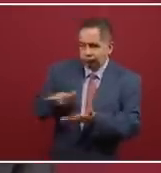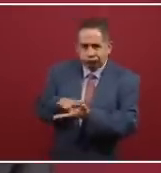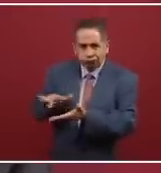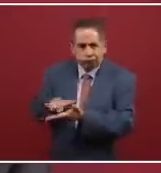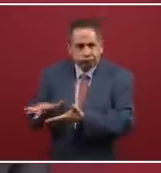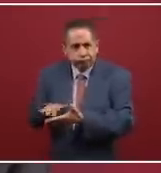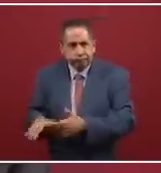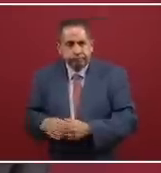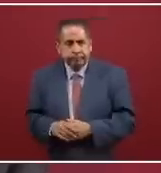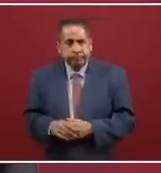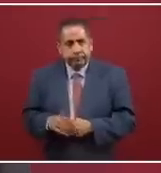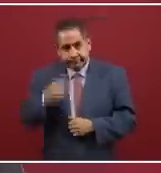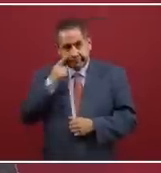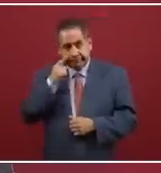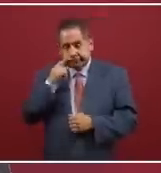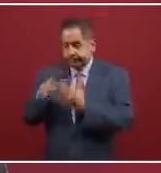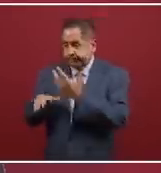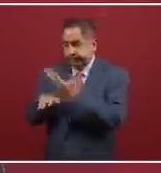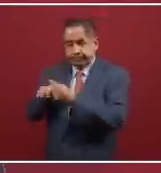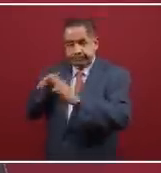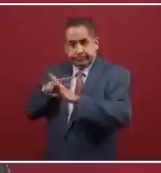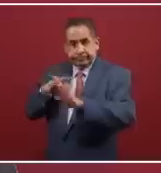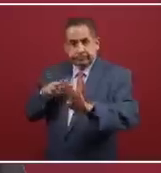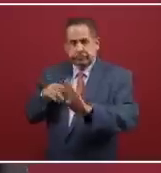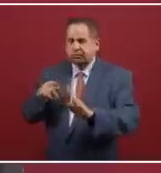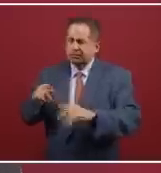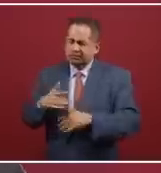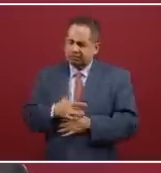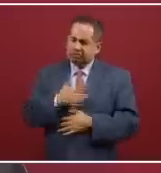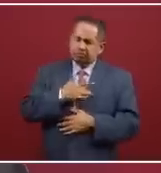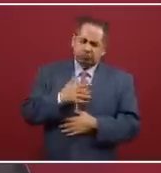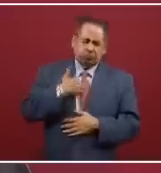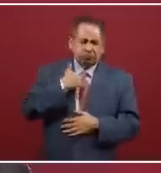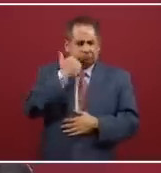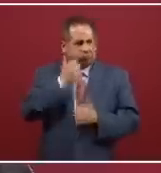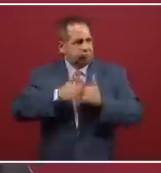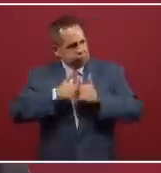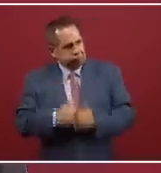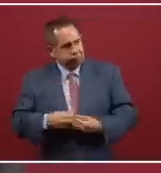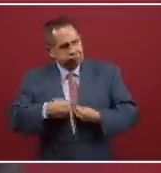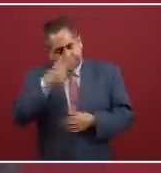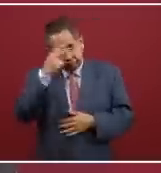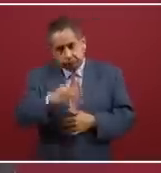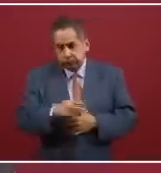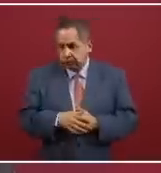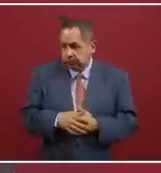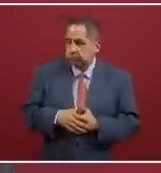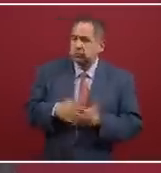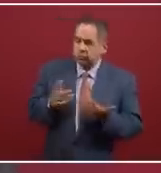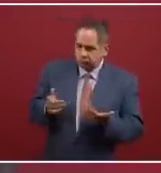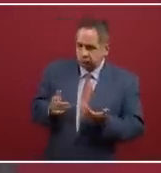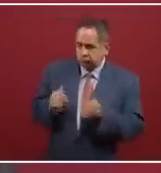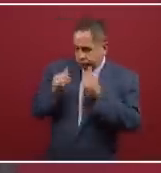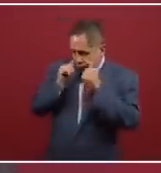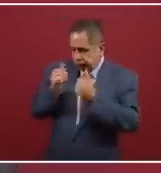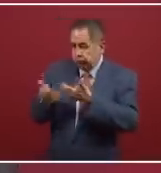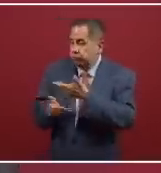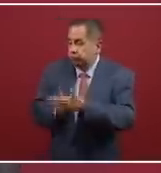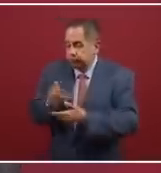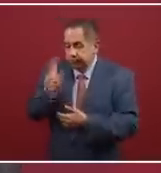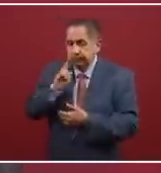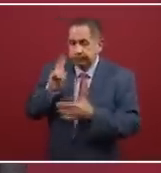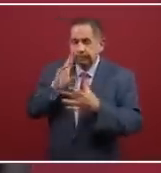los migrantes que decidan quedarse en mexico pero recibirán una atención correspondiente a